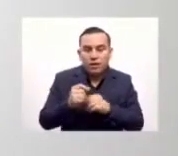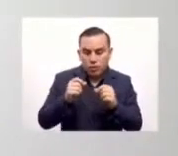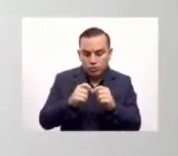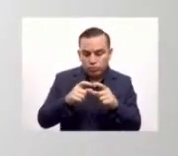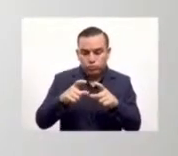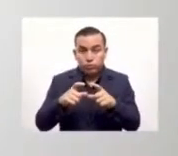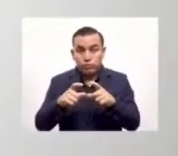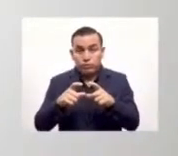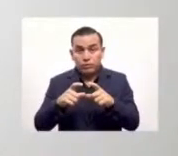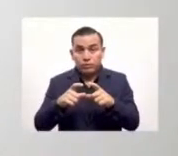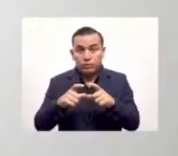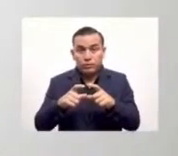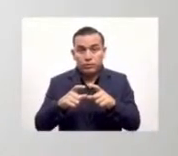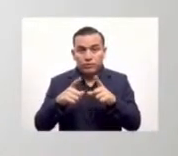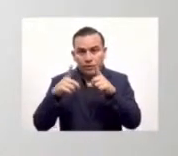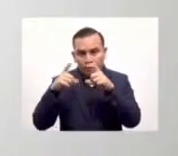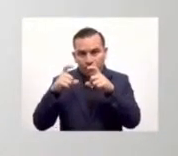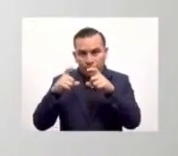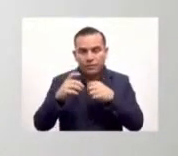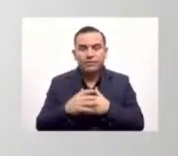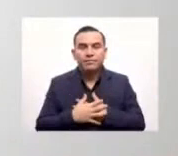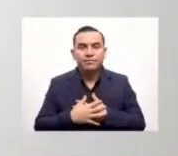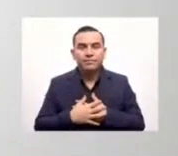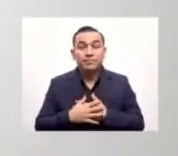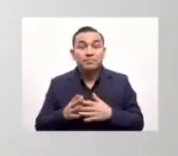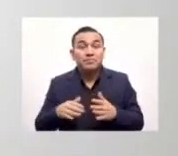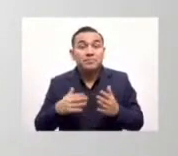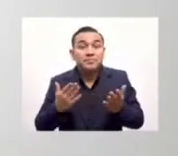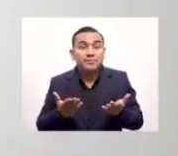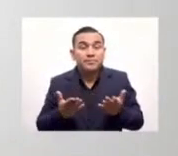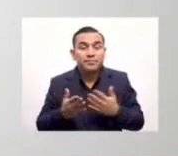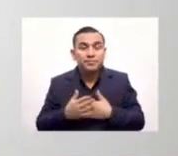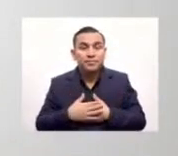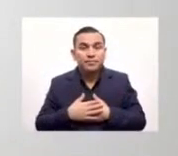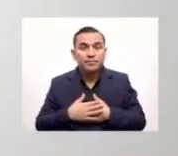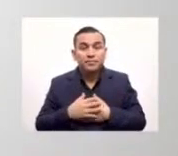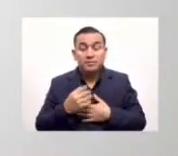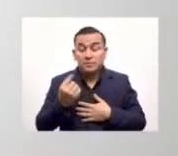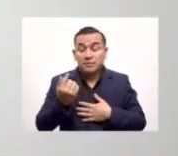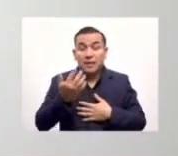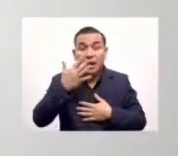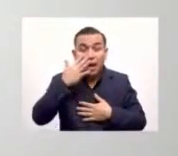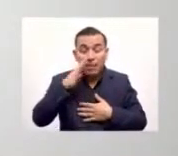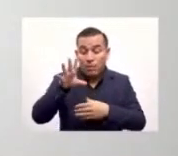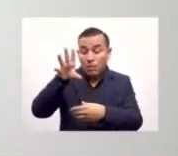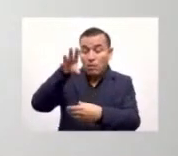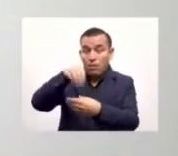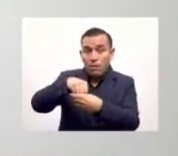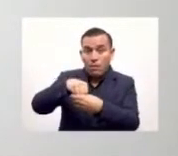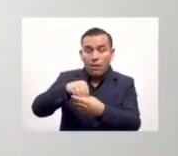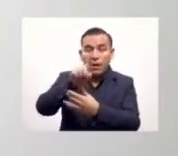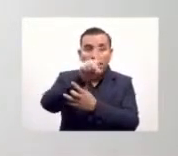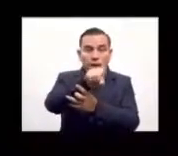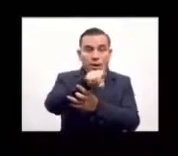analógico, claro. ¿Aquí qué va a pasar? ¿Van a empezar a regalar celulares, smartphones